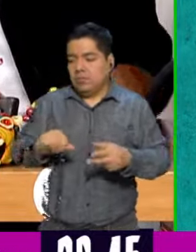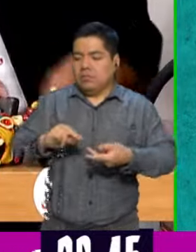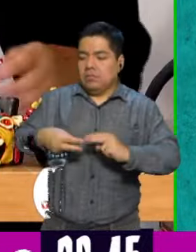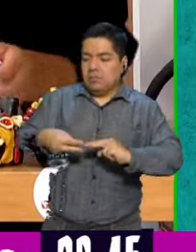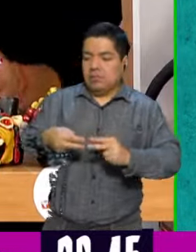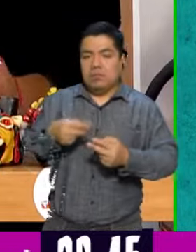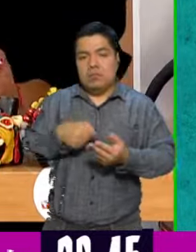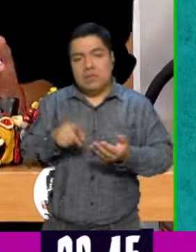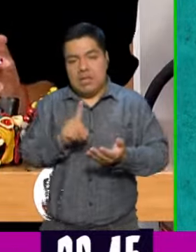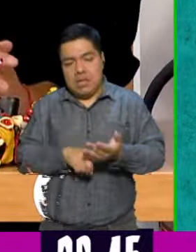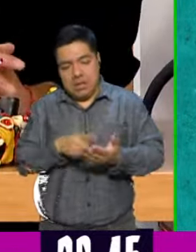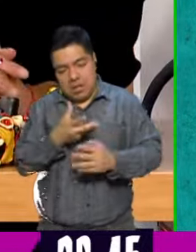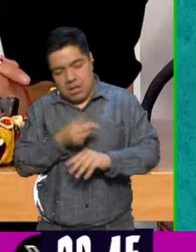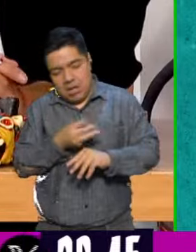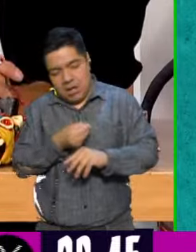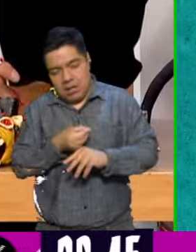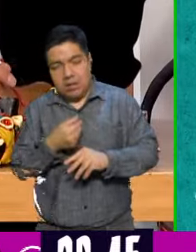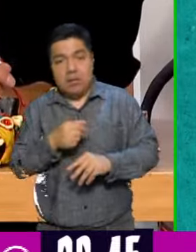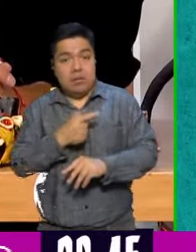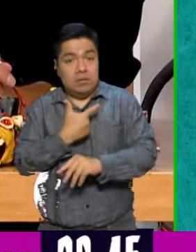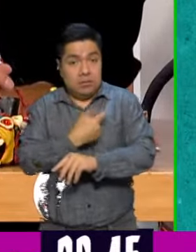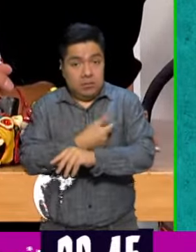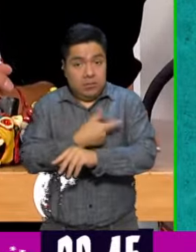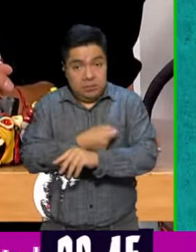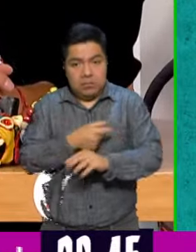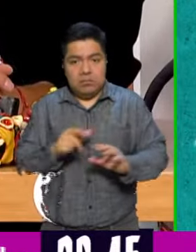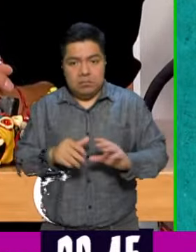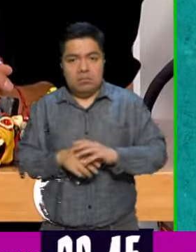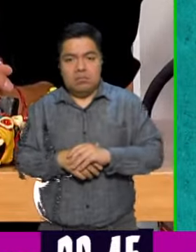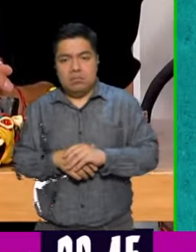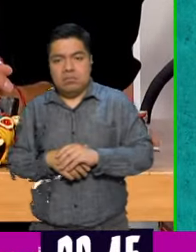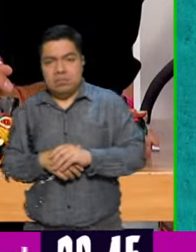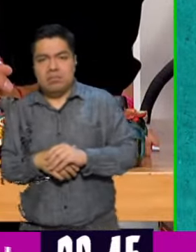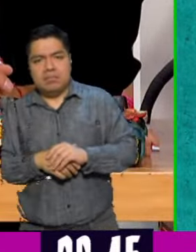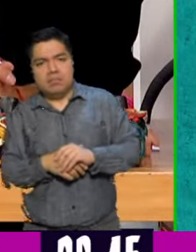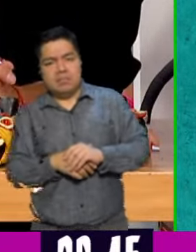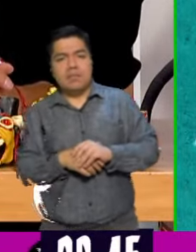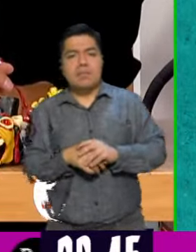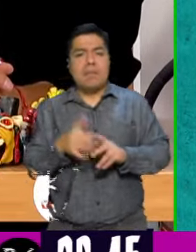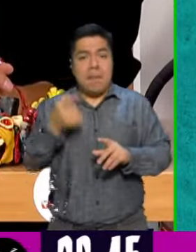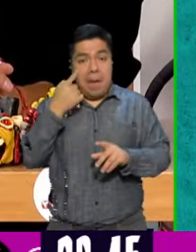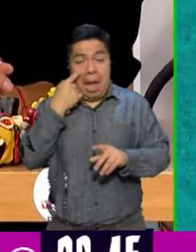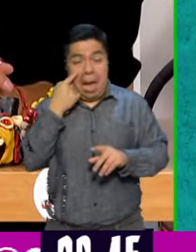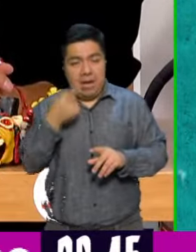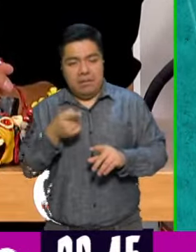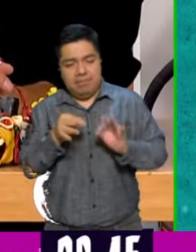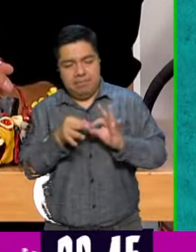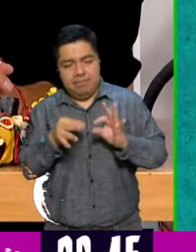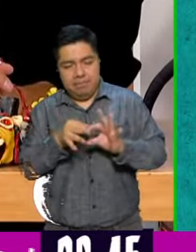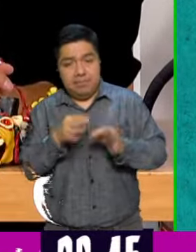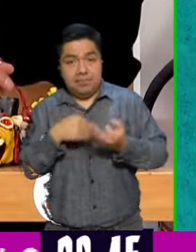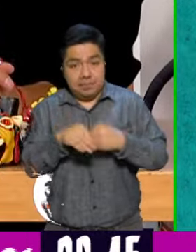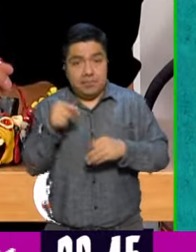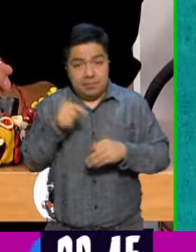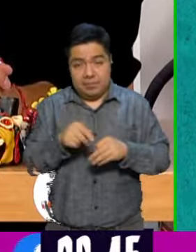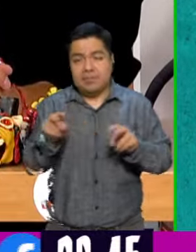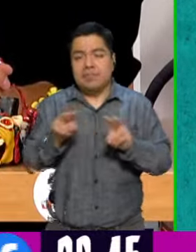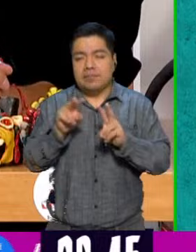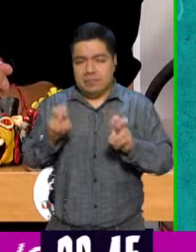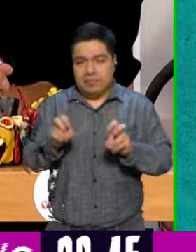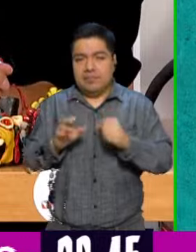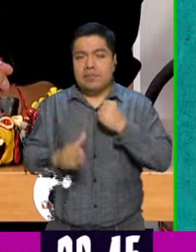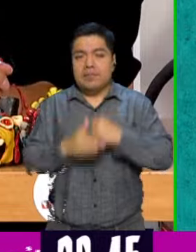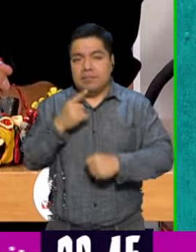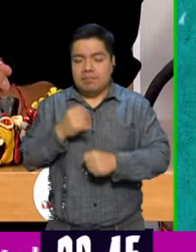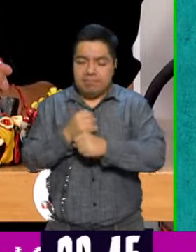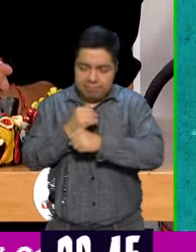cosas maravillosas. La vacuna... Sí, han evolucionado muchísimo y justo yo fui a hablar con el doctor Gilberto porque en el